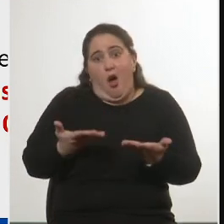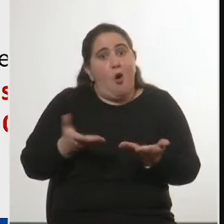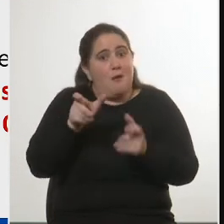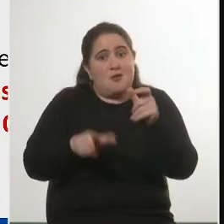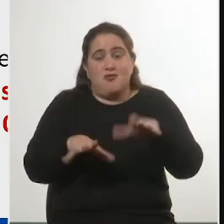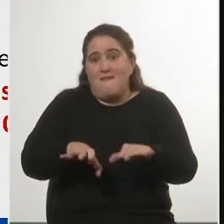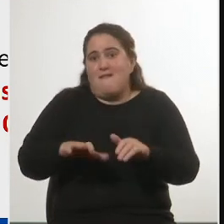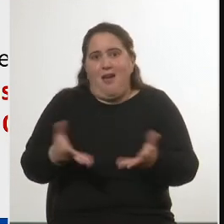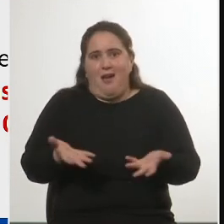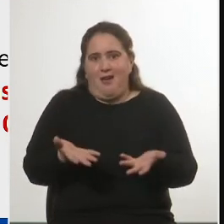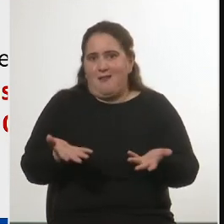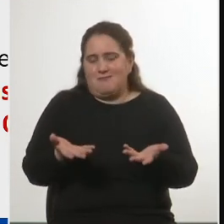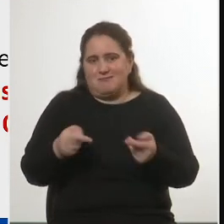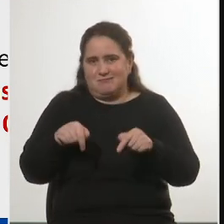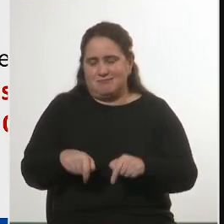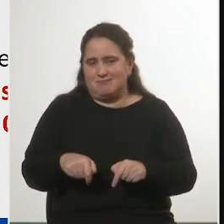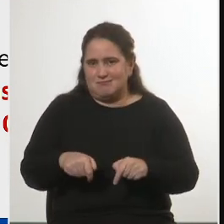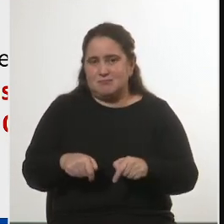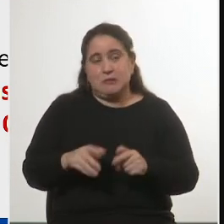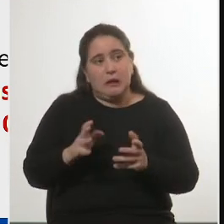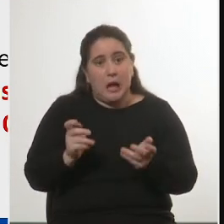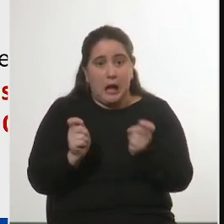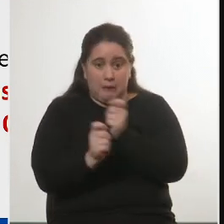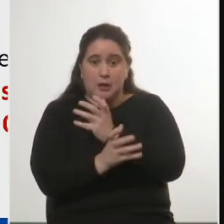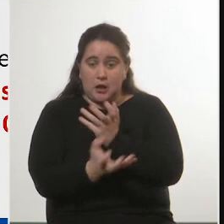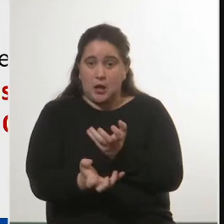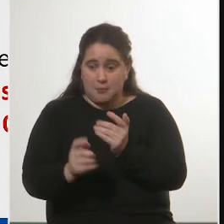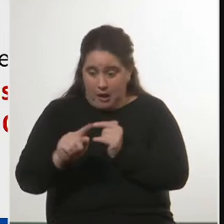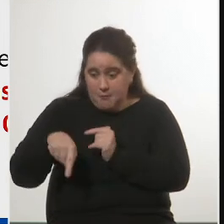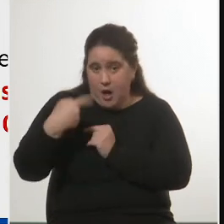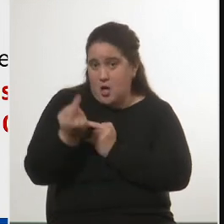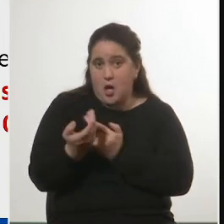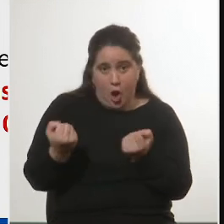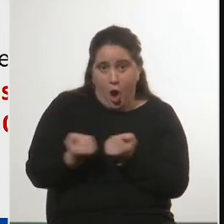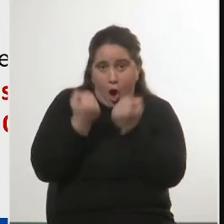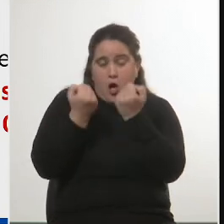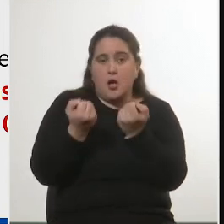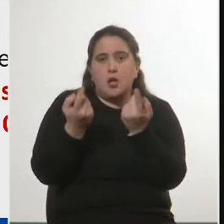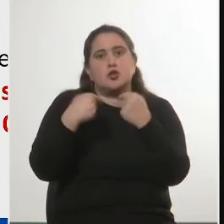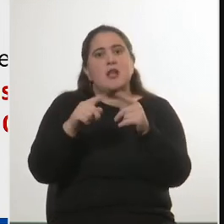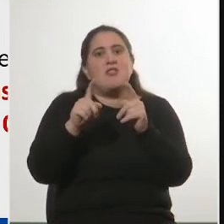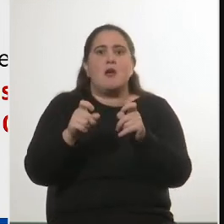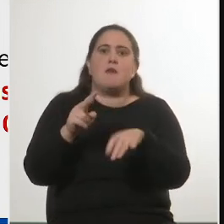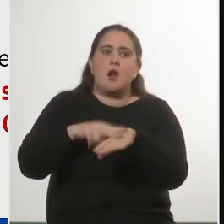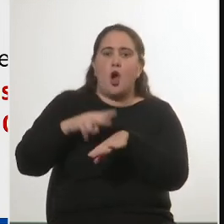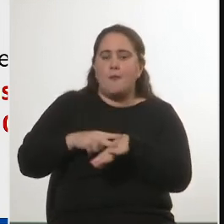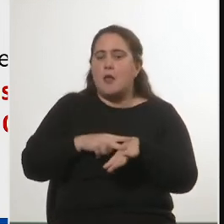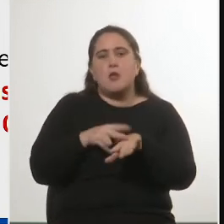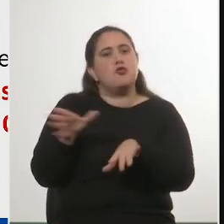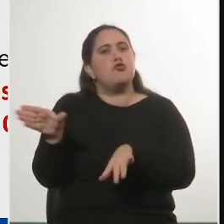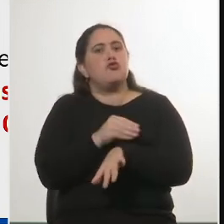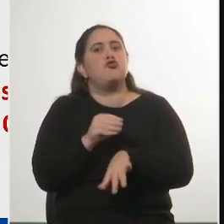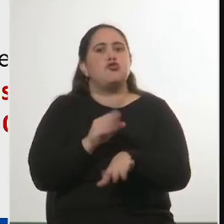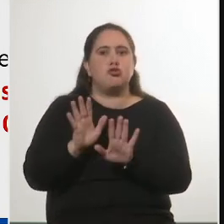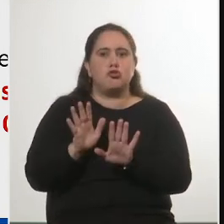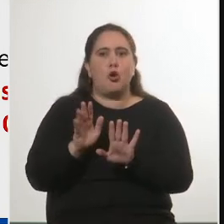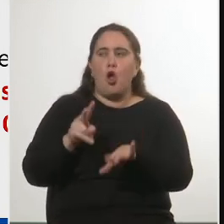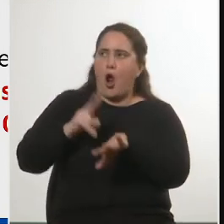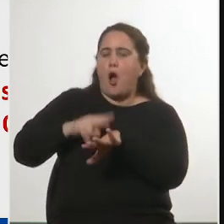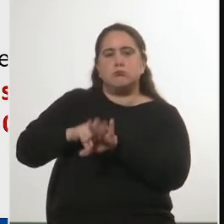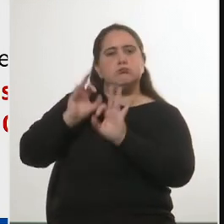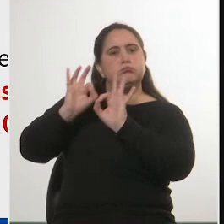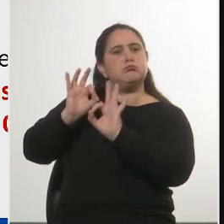la población hoy en día. Si queremos cambiar de hoy para mañana y todos recomendar cumplir